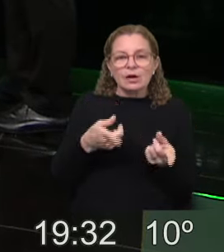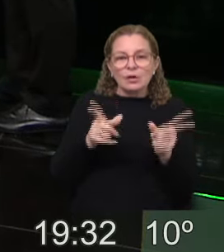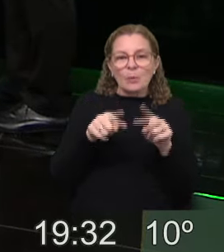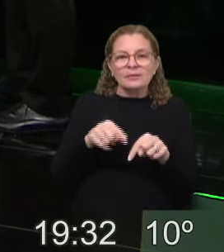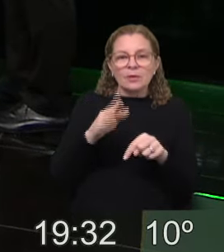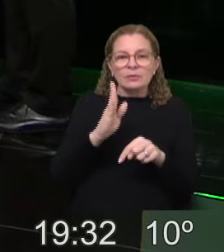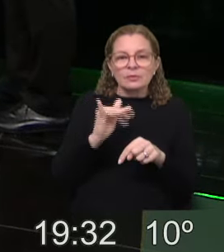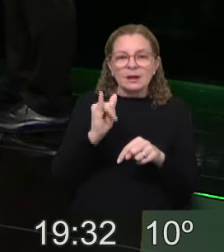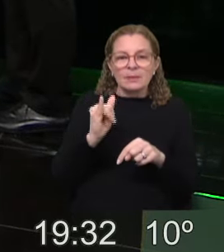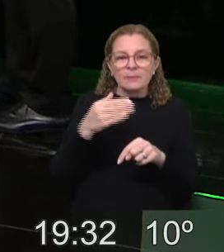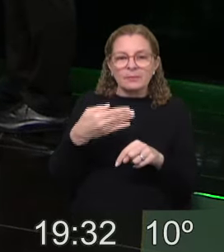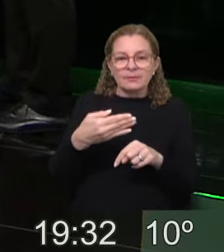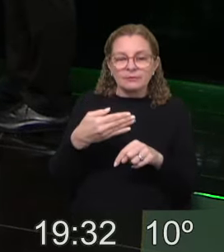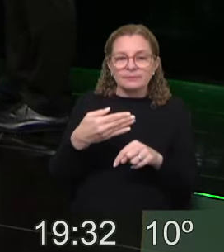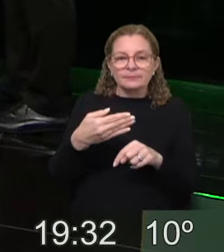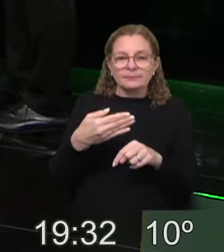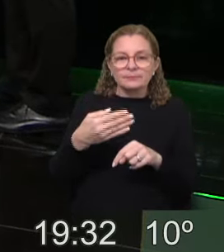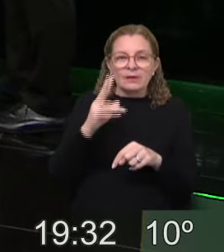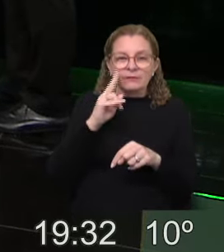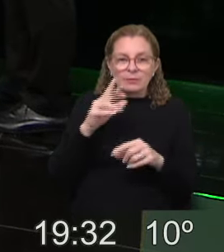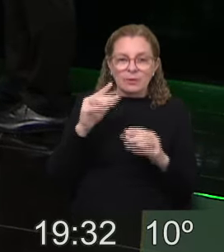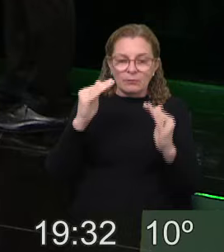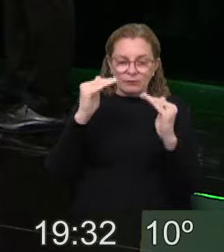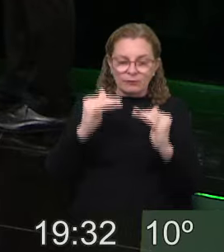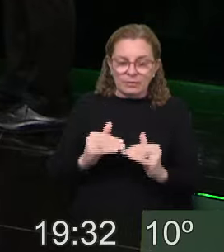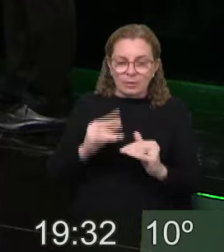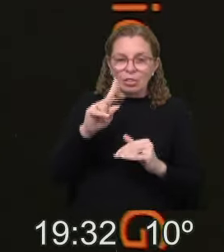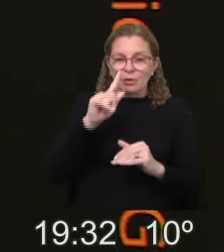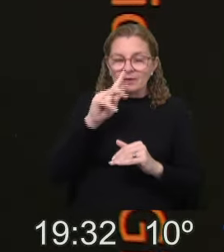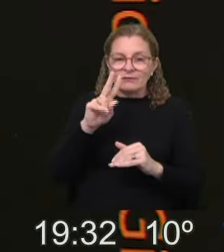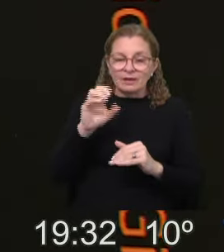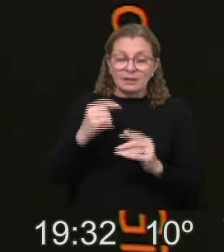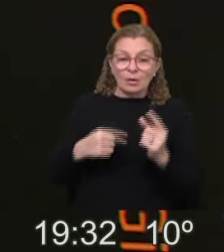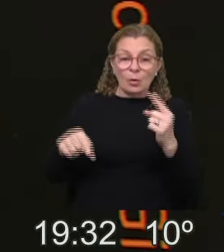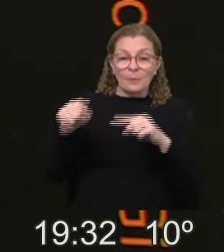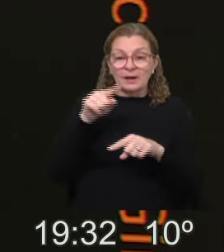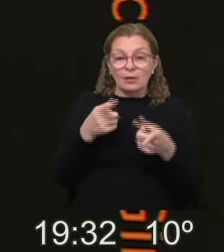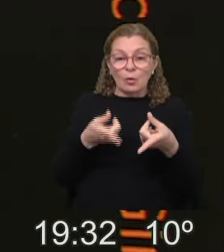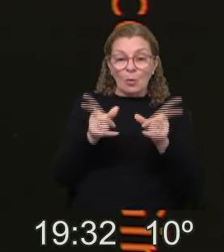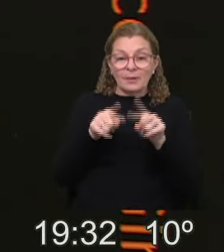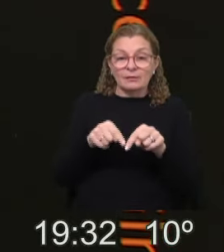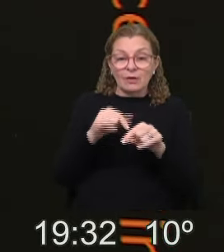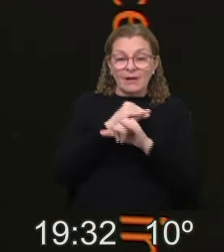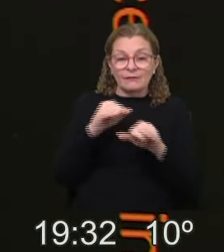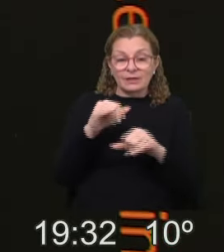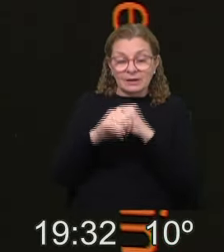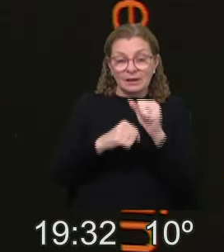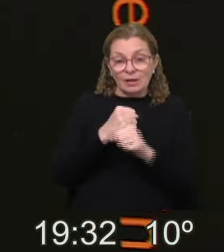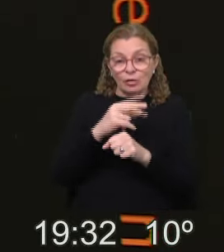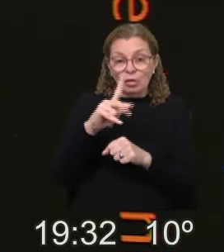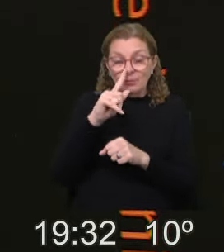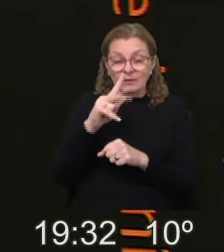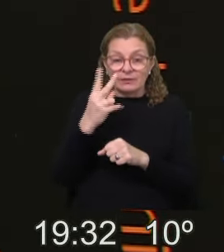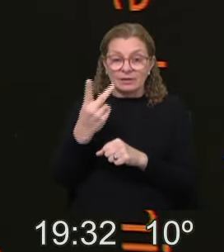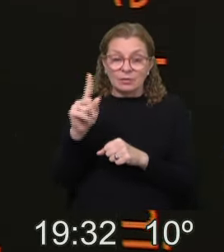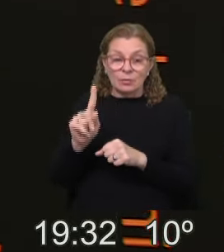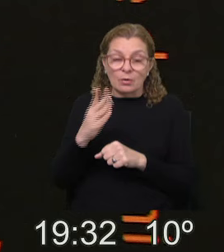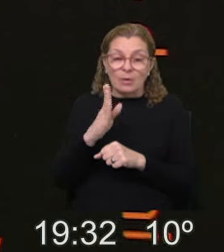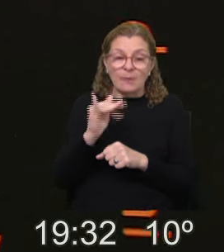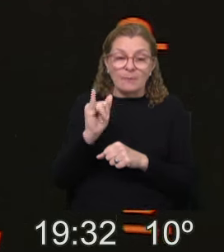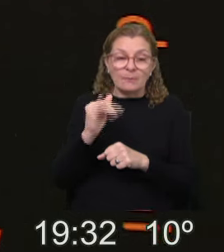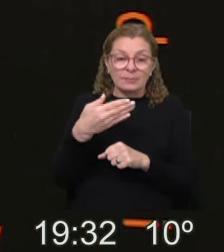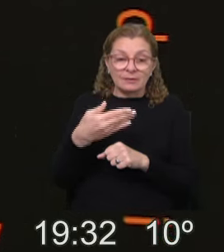básicamente el pib ahí vemos la gran caída que tuvo en el 2020 y la recuperación Tenemos que tener en cuenta que a fines del 2021 el pib ya estaba